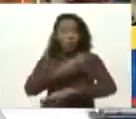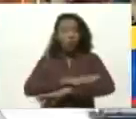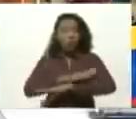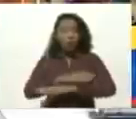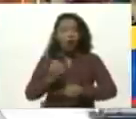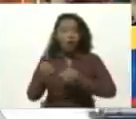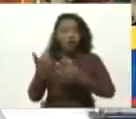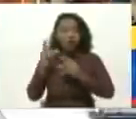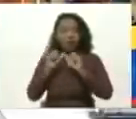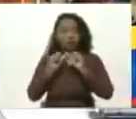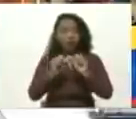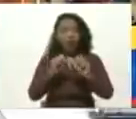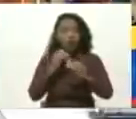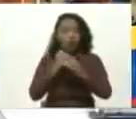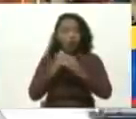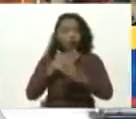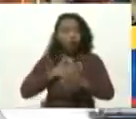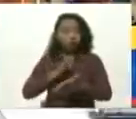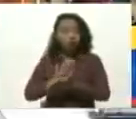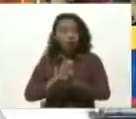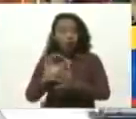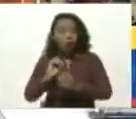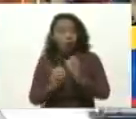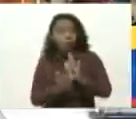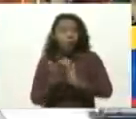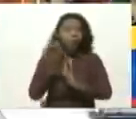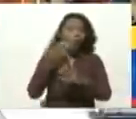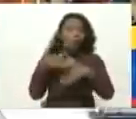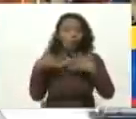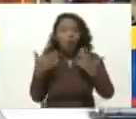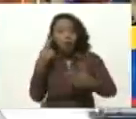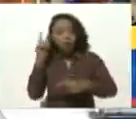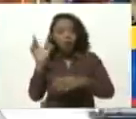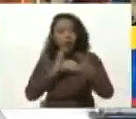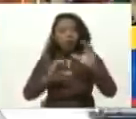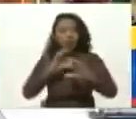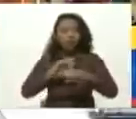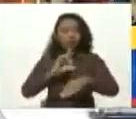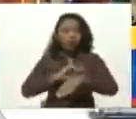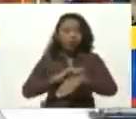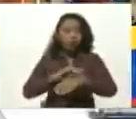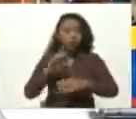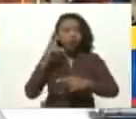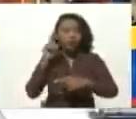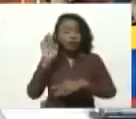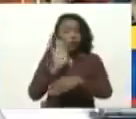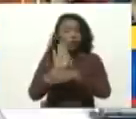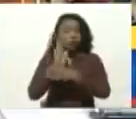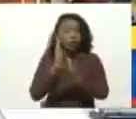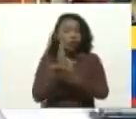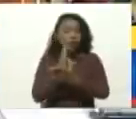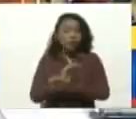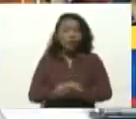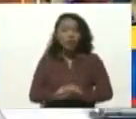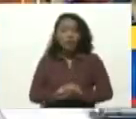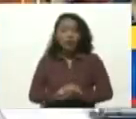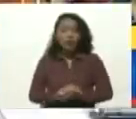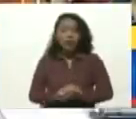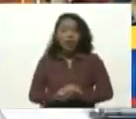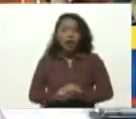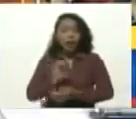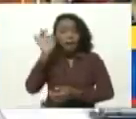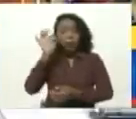ver si se mantiene la tendencia. Siempre los médicos y los científicos son precavidos. La tasa de